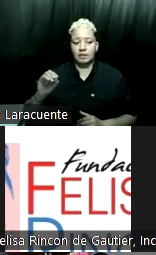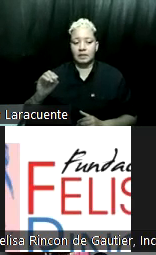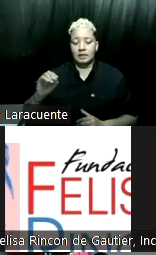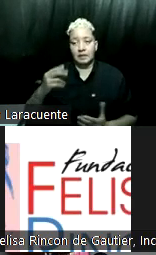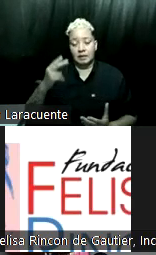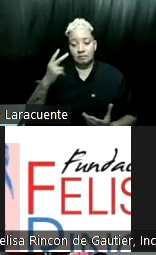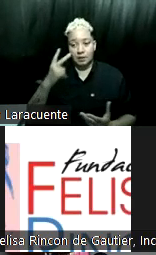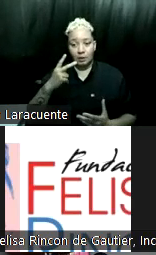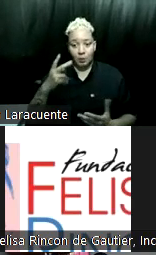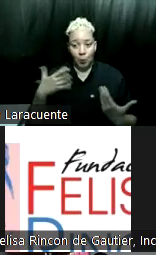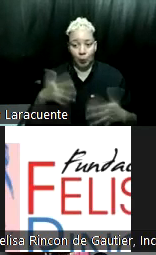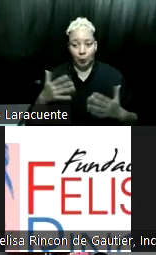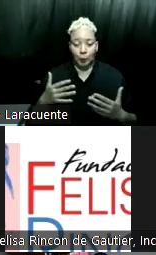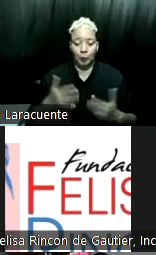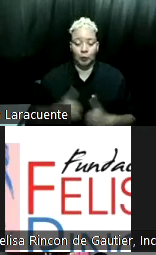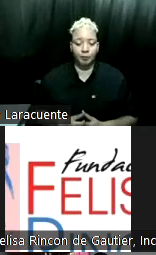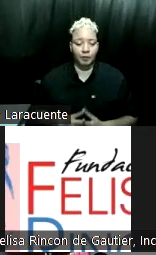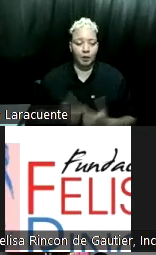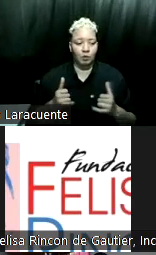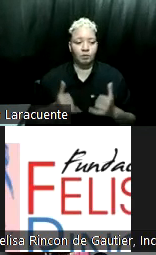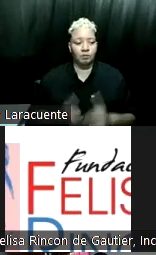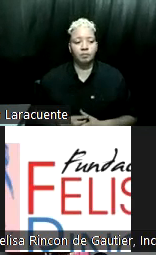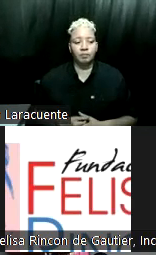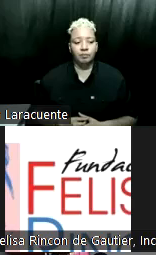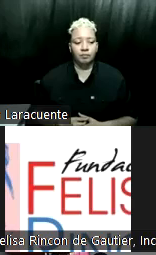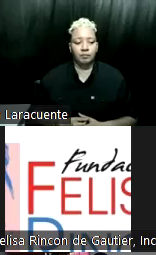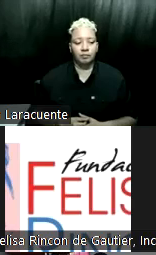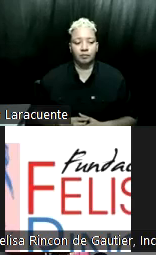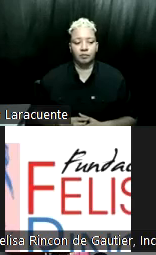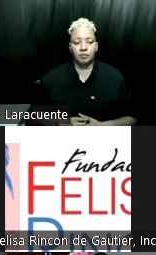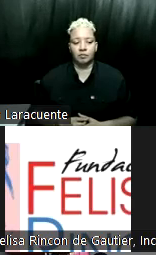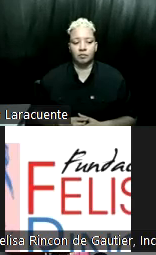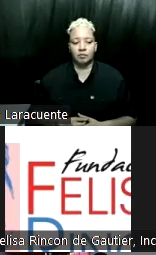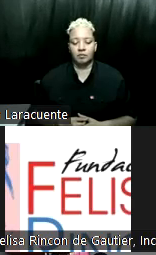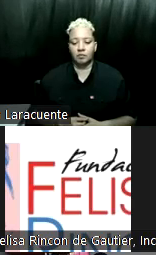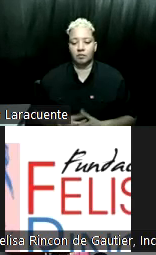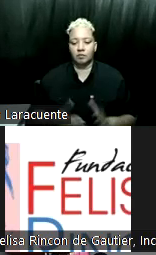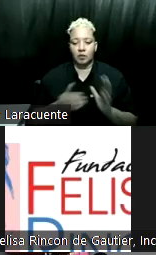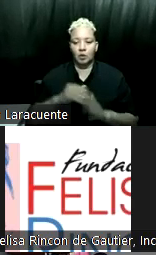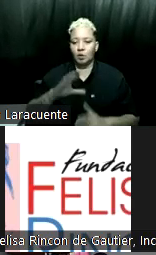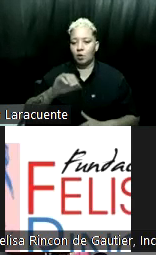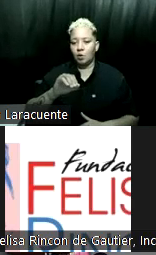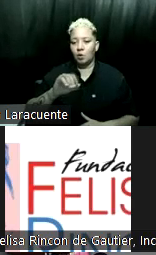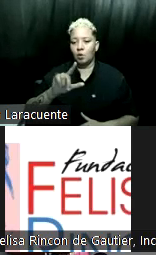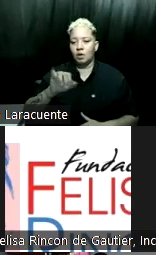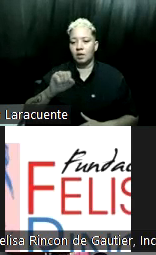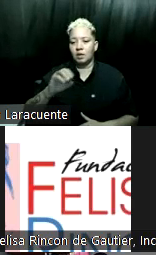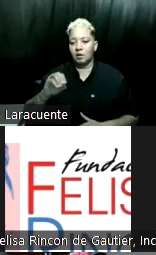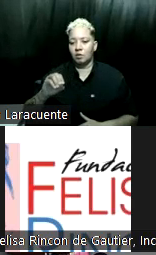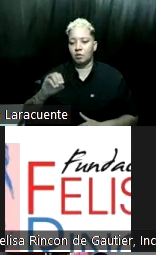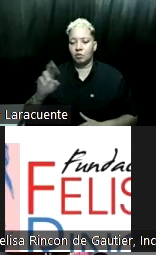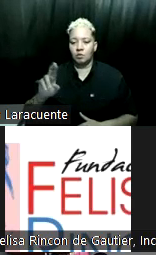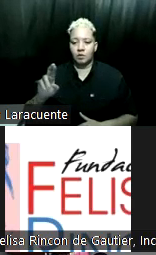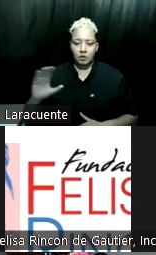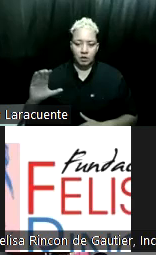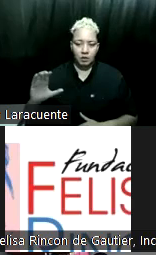en esa jugada. Me llamó la atención, vuelvo y repito, no es en el Coliseo Roberto Clemente, pero son